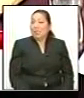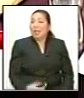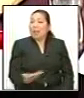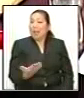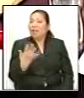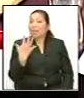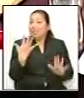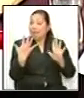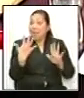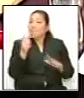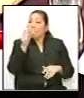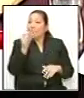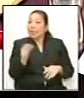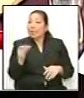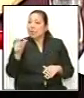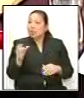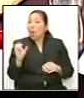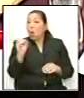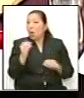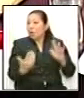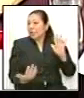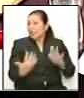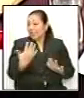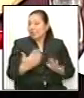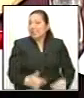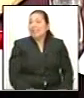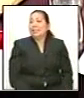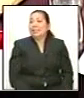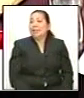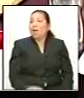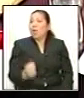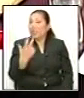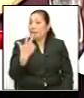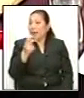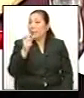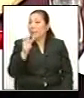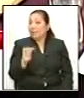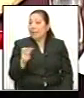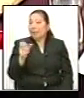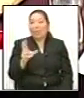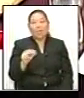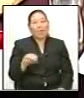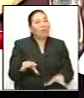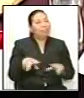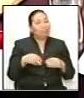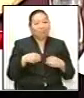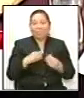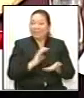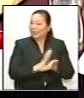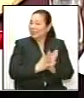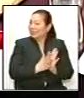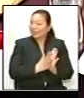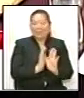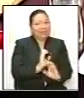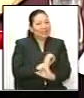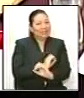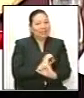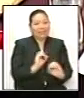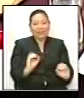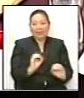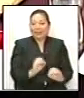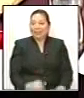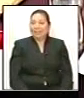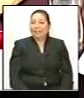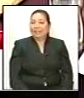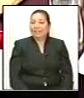10 personas, o 15 personas, o 3 personas, no asegura bajo ningún punto de vista que